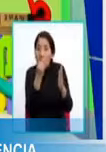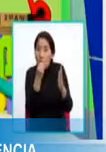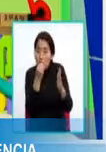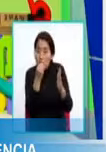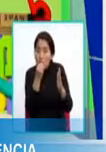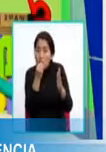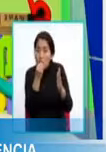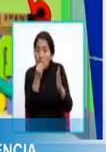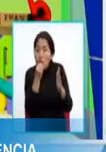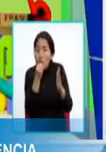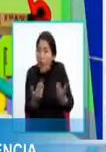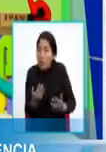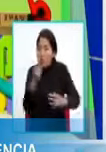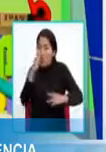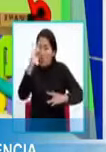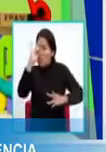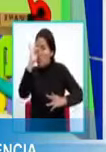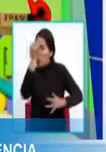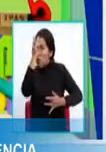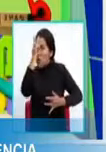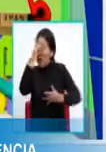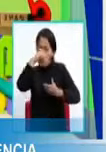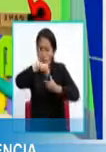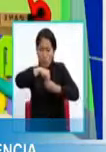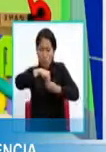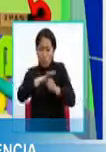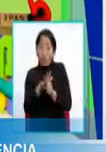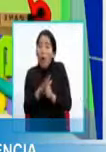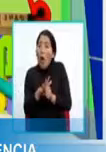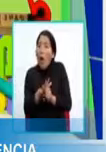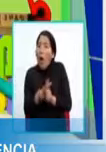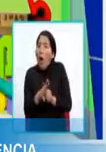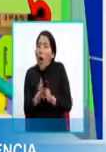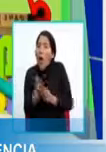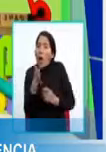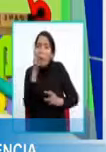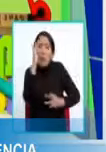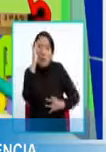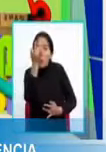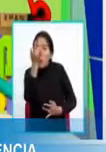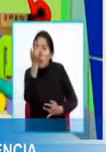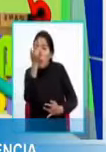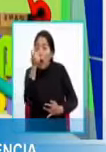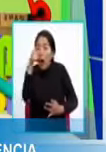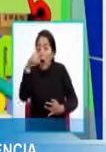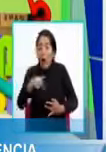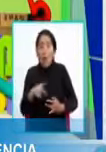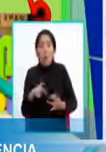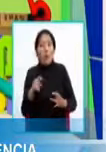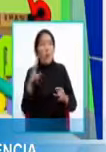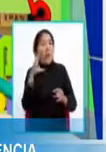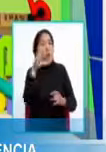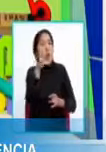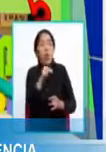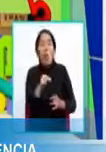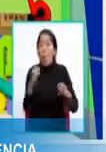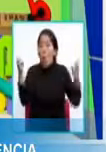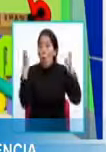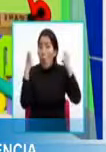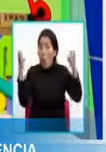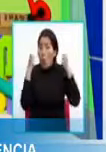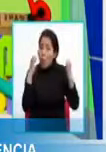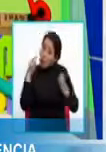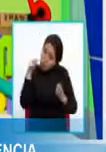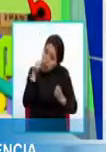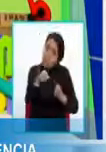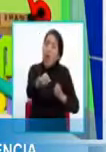autoridades del área de educación no hacen lo que tienen que hacer a tiempo, les va a tomar un par de años y ya para entonces tal vez sea demasiado